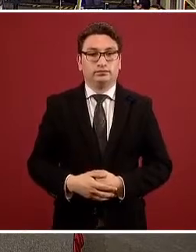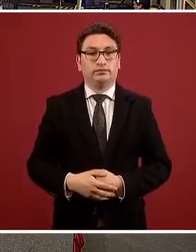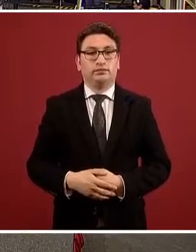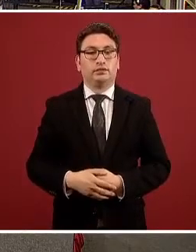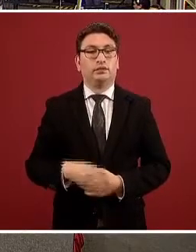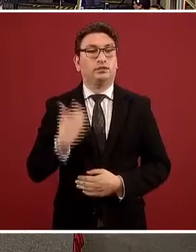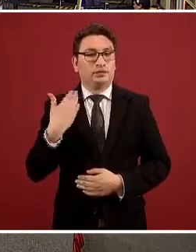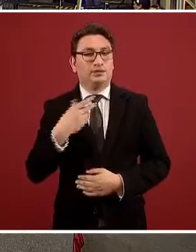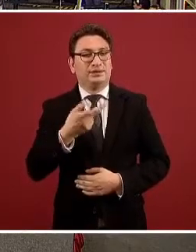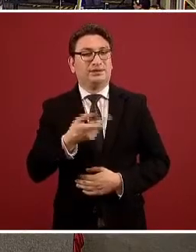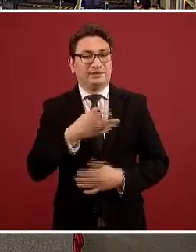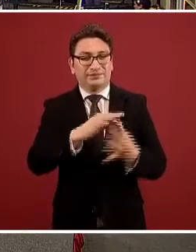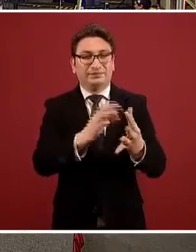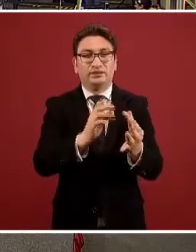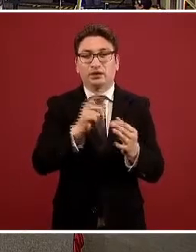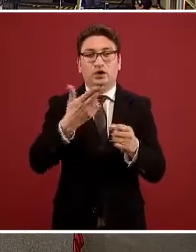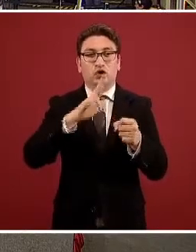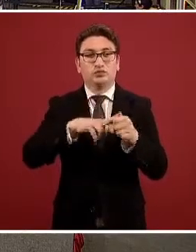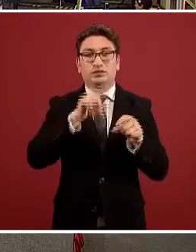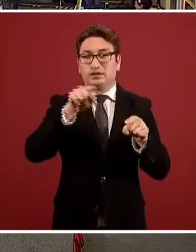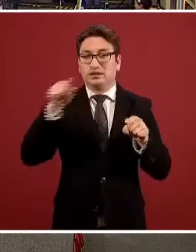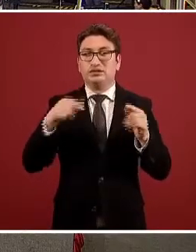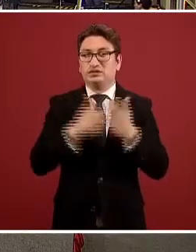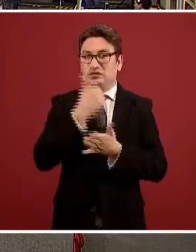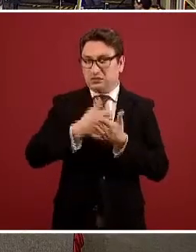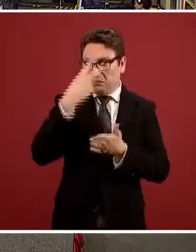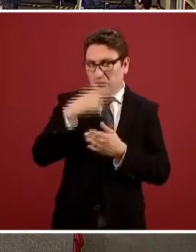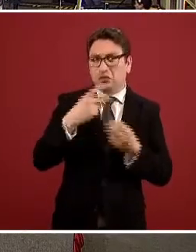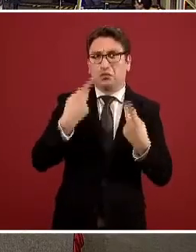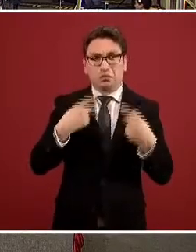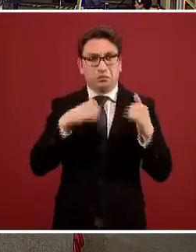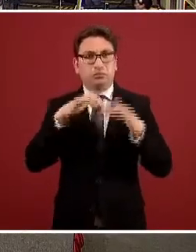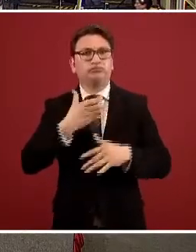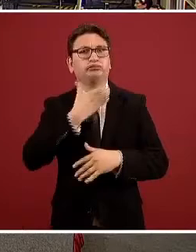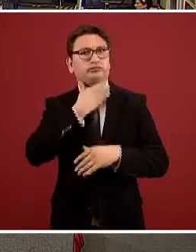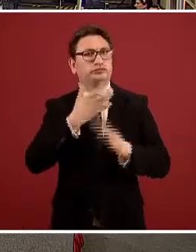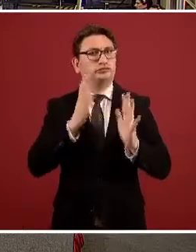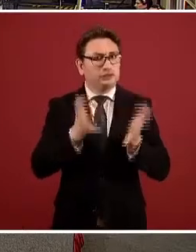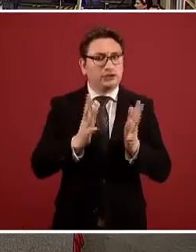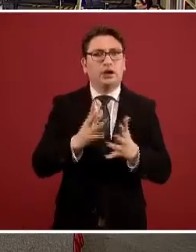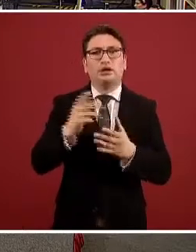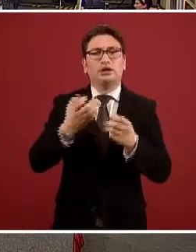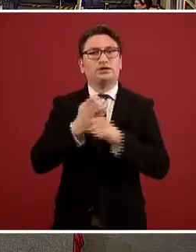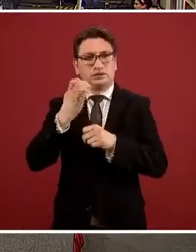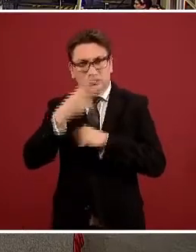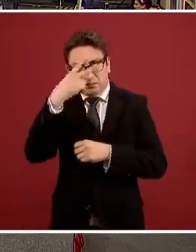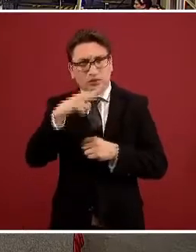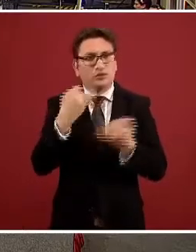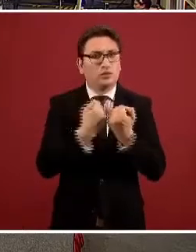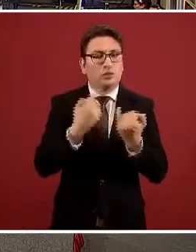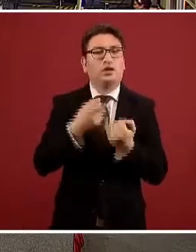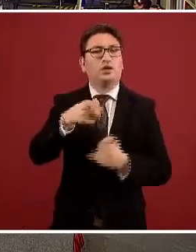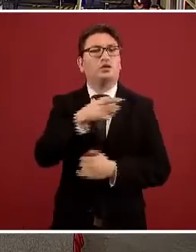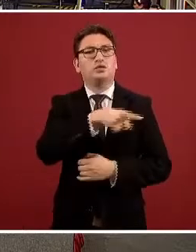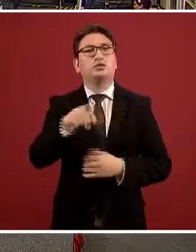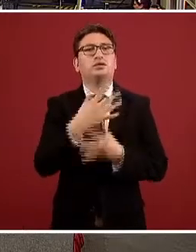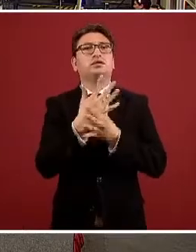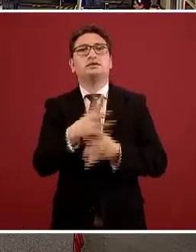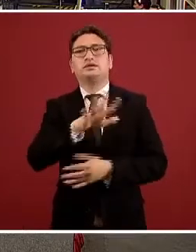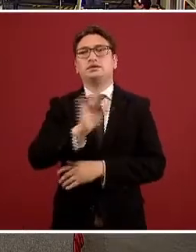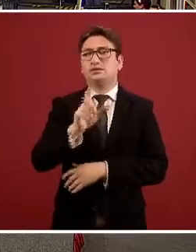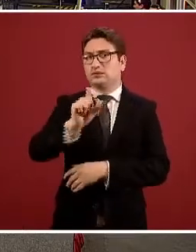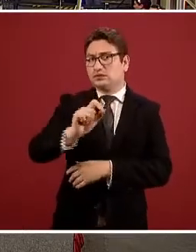que ya hay en hospitales de la Ciudad de México y en el Estado de México. Entonces, hablan de 527 camas